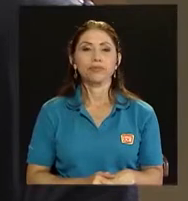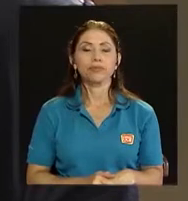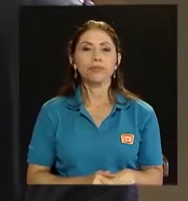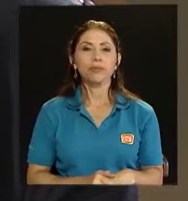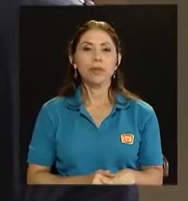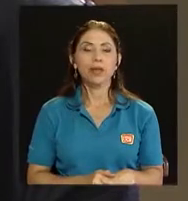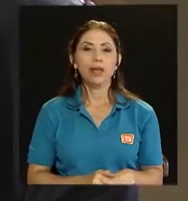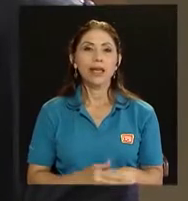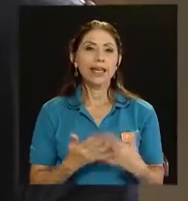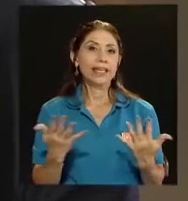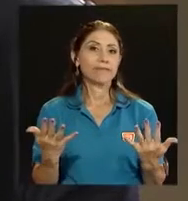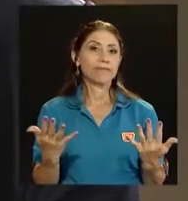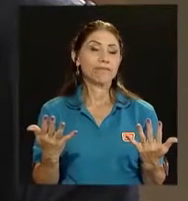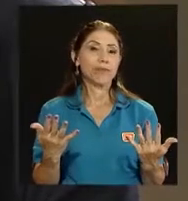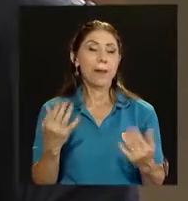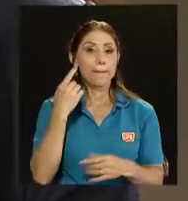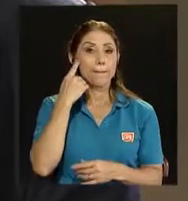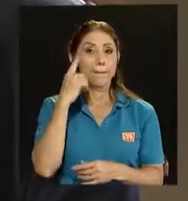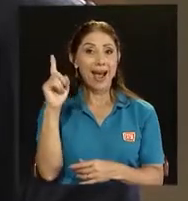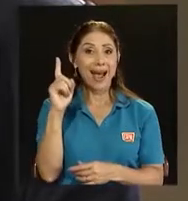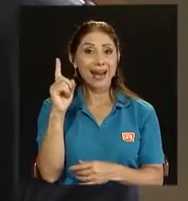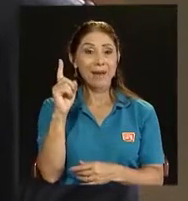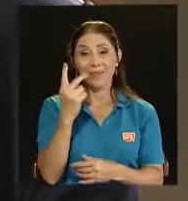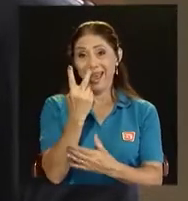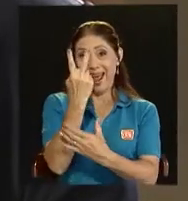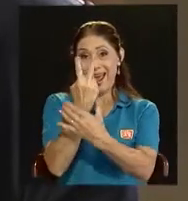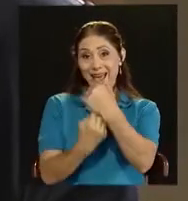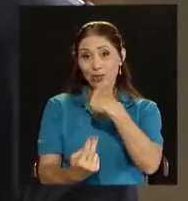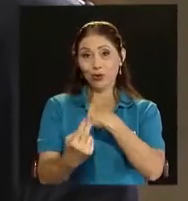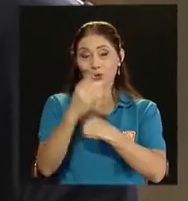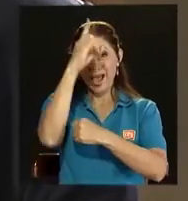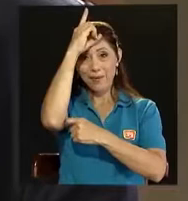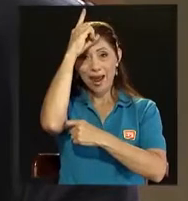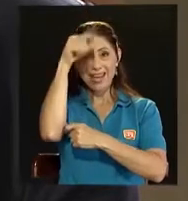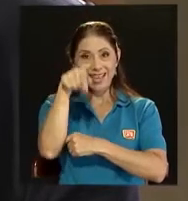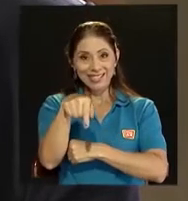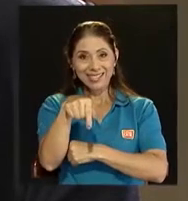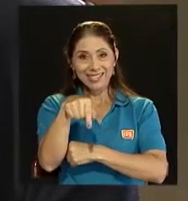Y el gran momento para las dos Alemanias venía cuando